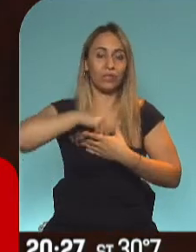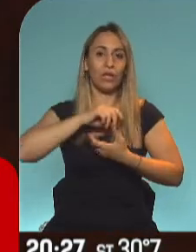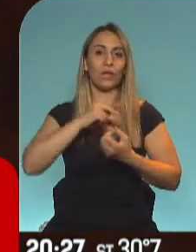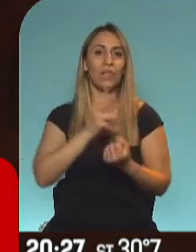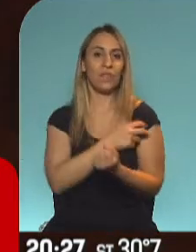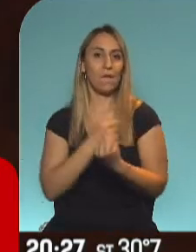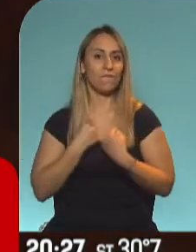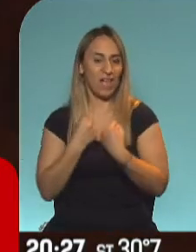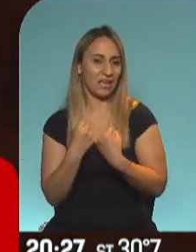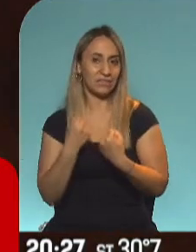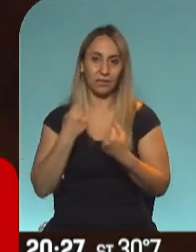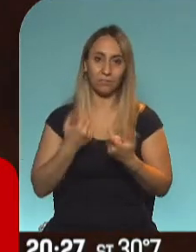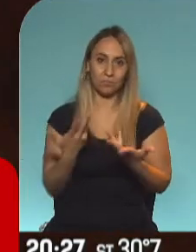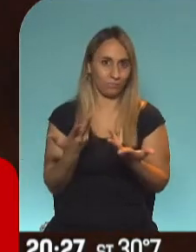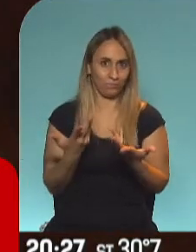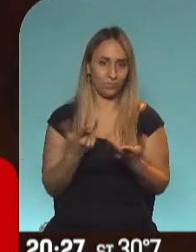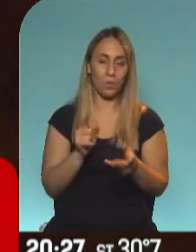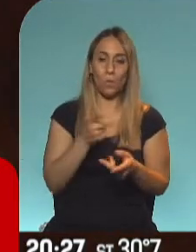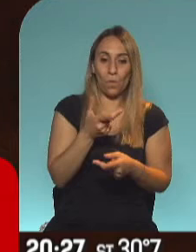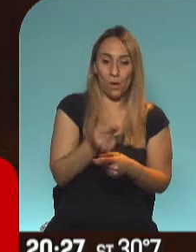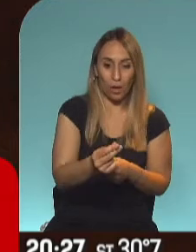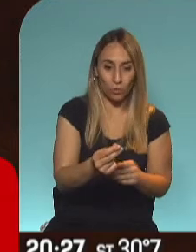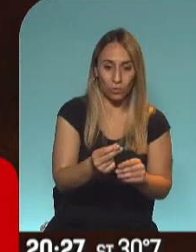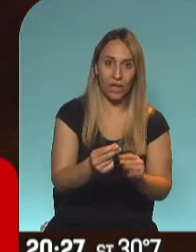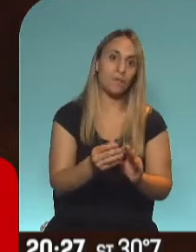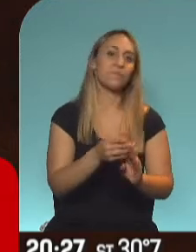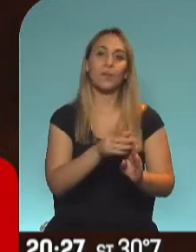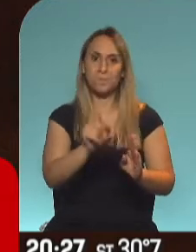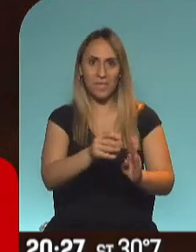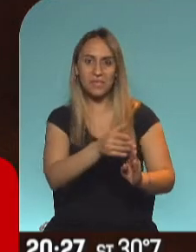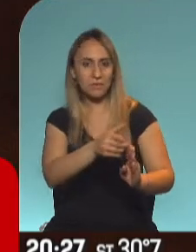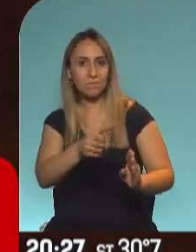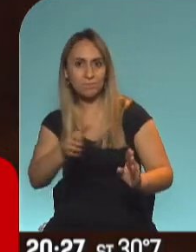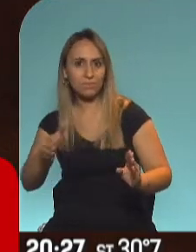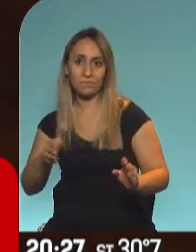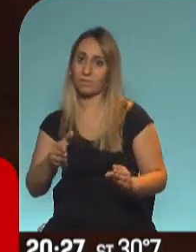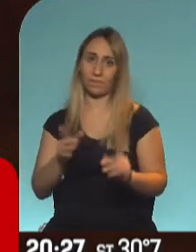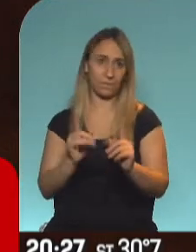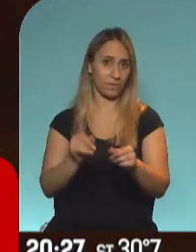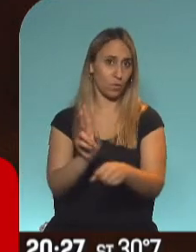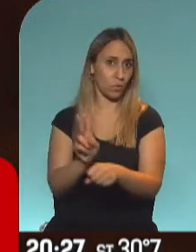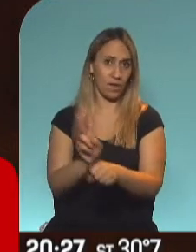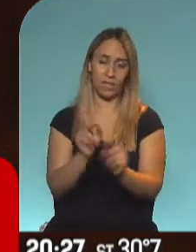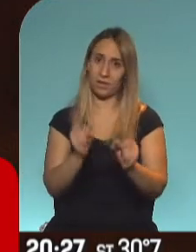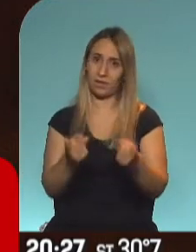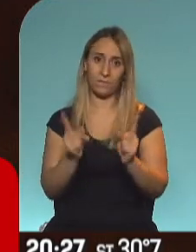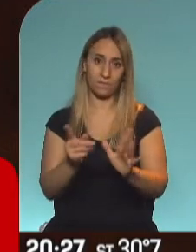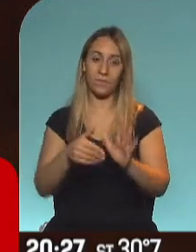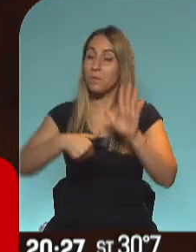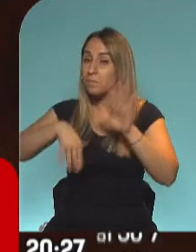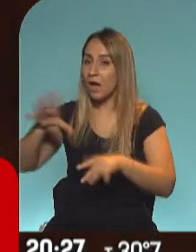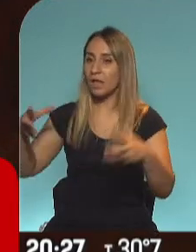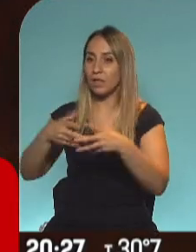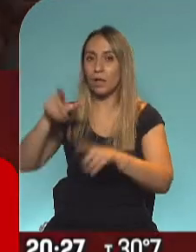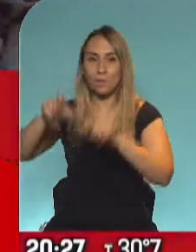la vacuna y durante los primeros meses de la vacuna, hay que seguir cuidándose mucho, mucho. Sobre todo las personas más